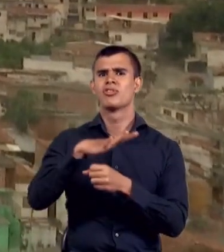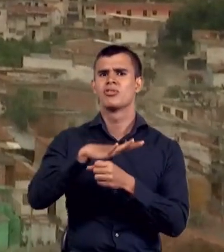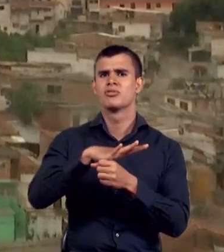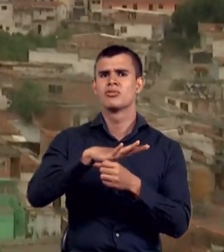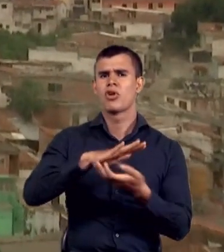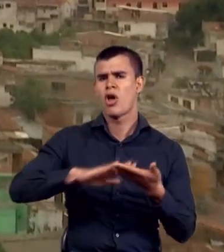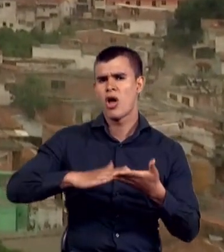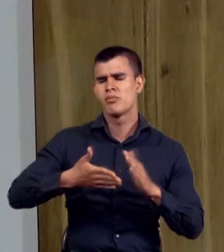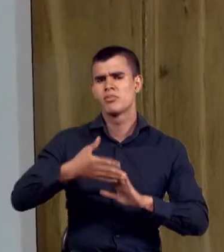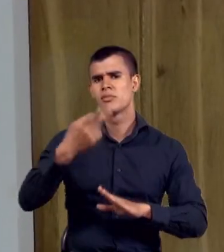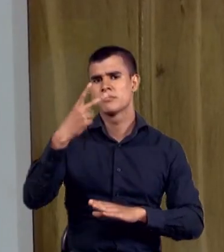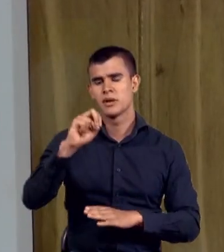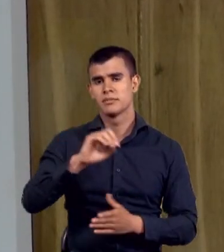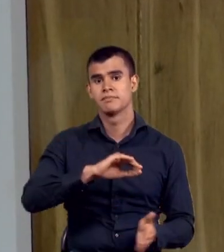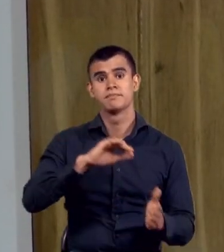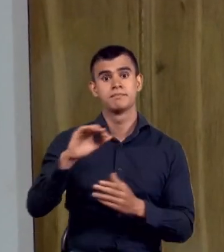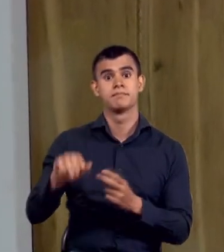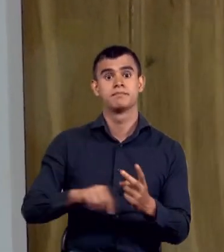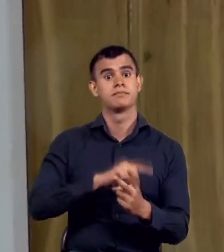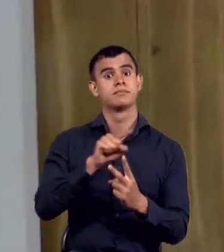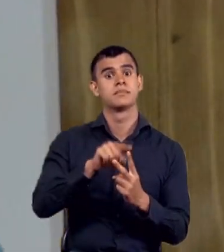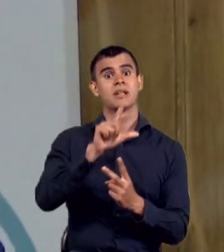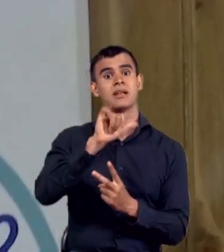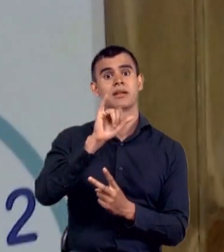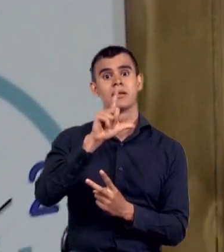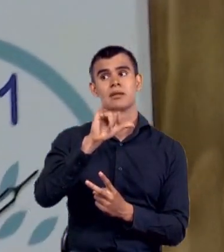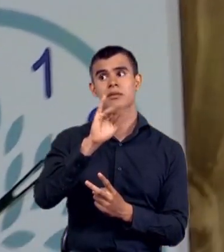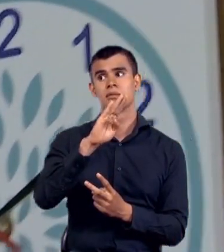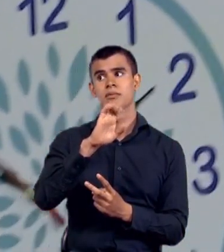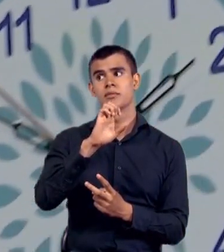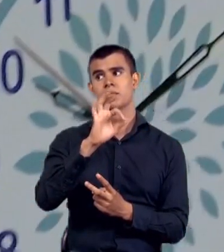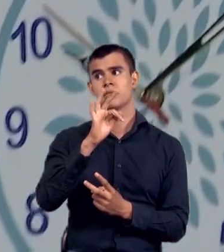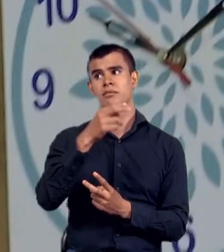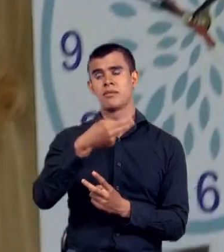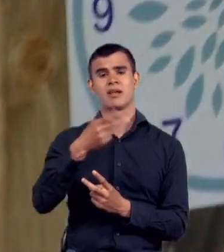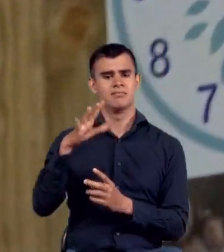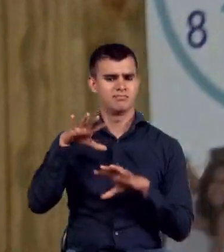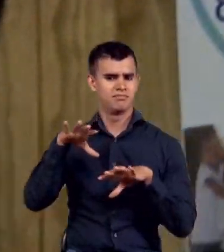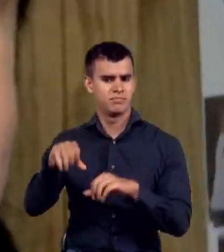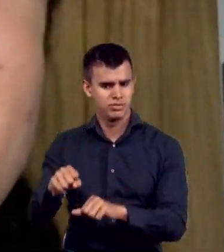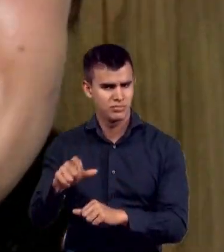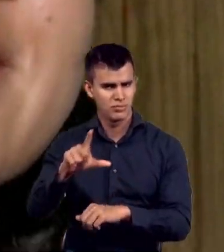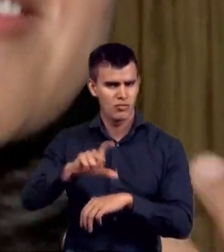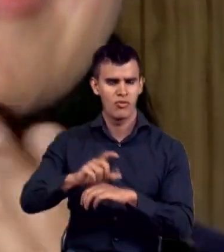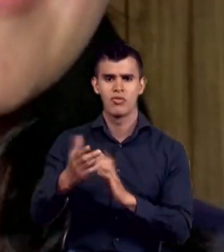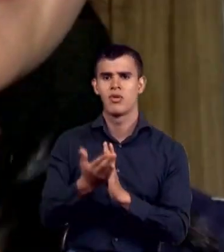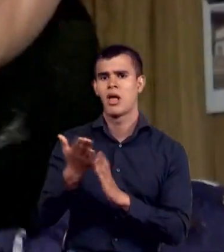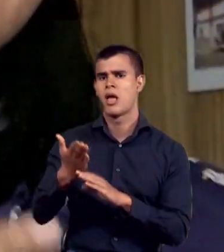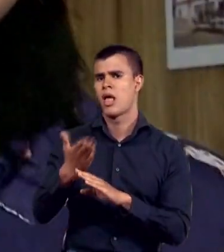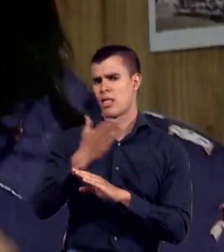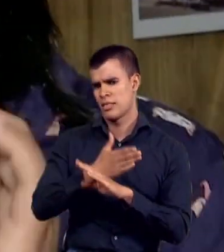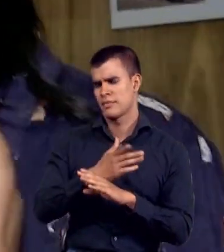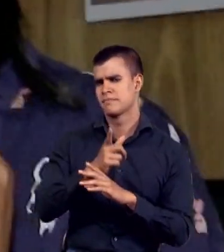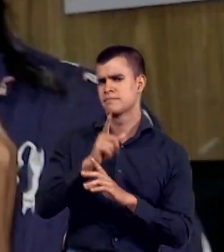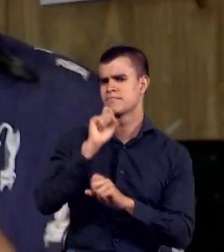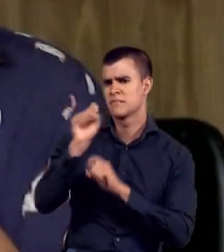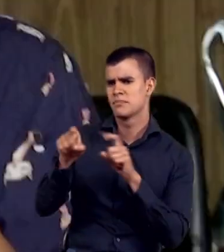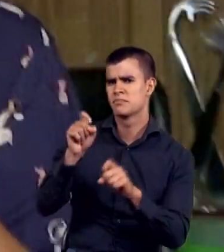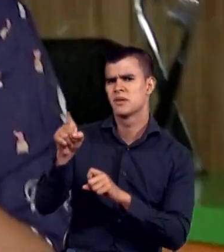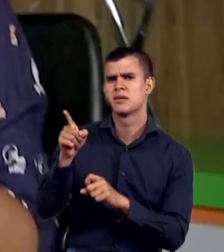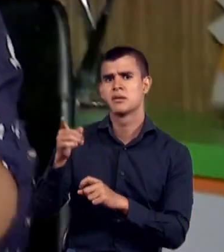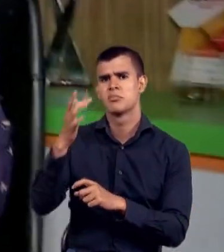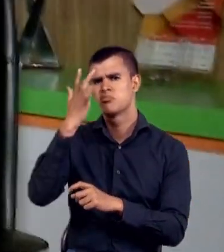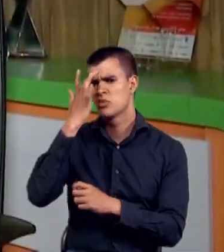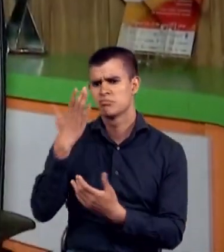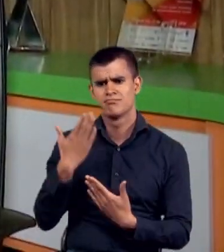20. Continuemos. Lilibedi Manrique, cofundadora y directora de la institución, mencionó el significado que tiene este colegio en